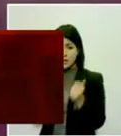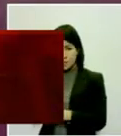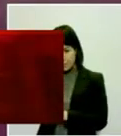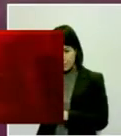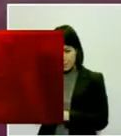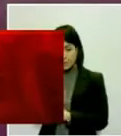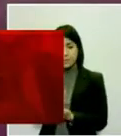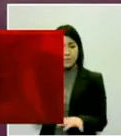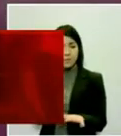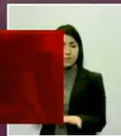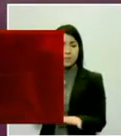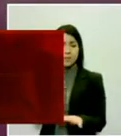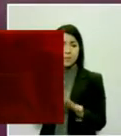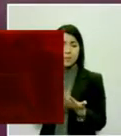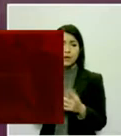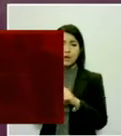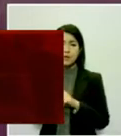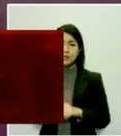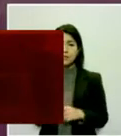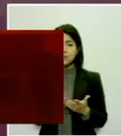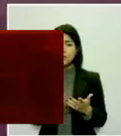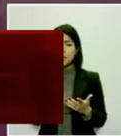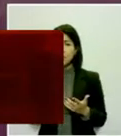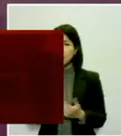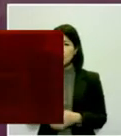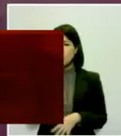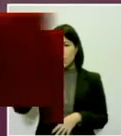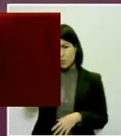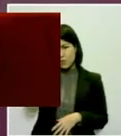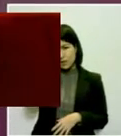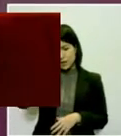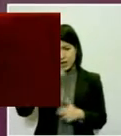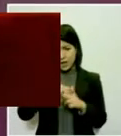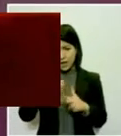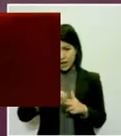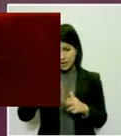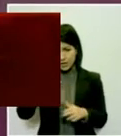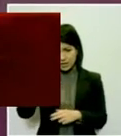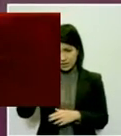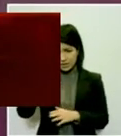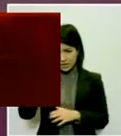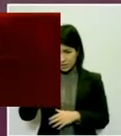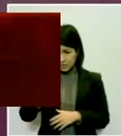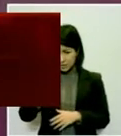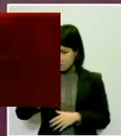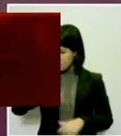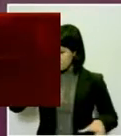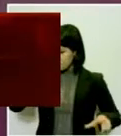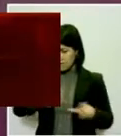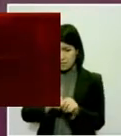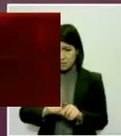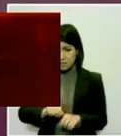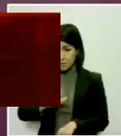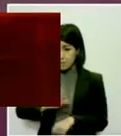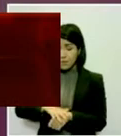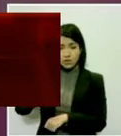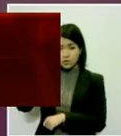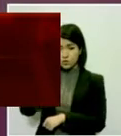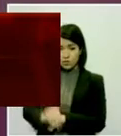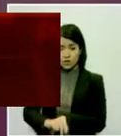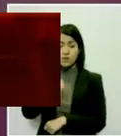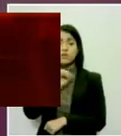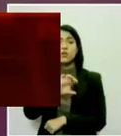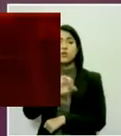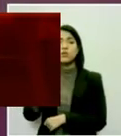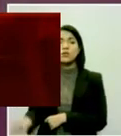para lo de la regularización de los autos chocolates. Yo digo que se quede hasta el 20 de septiembre. ¿No más? Okay. La siguiente